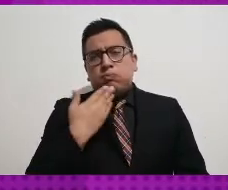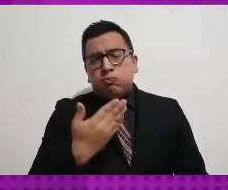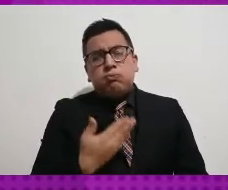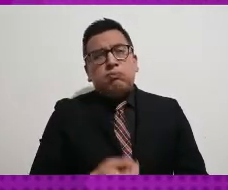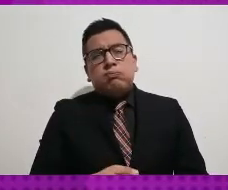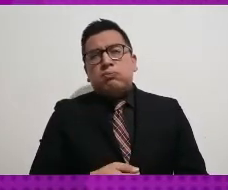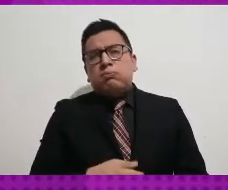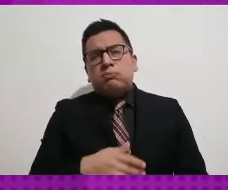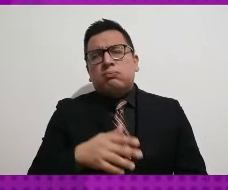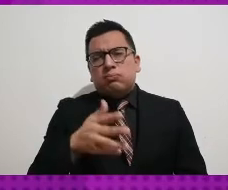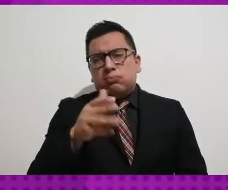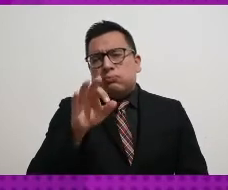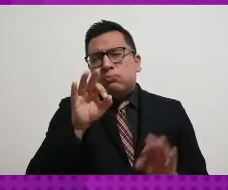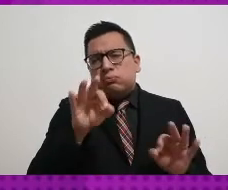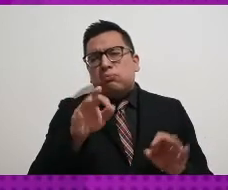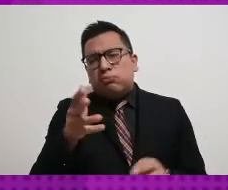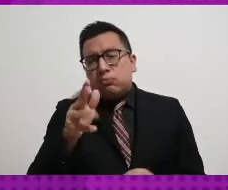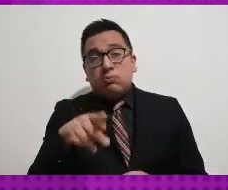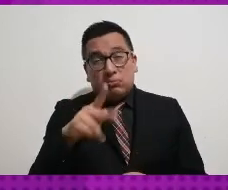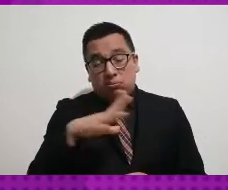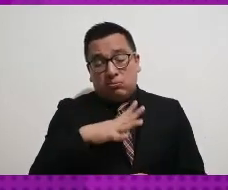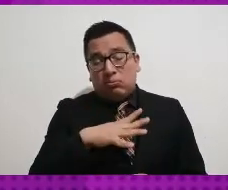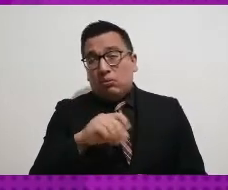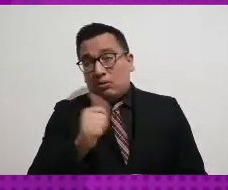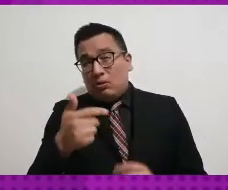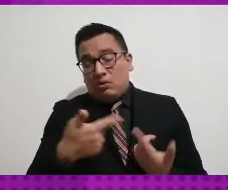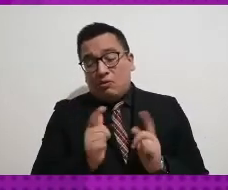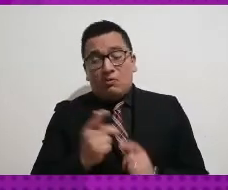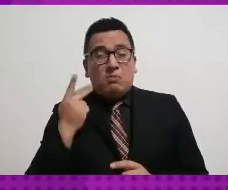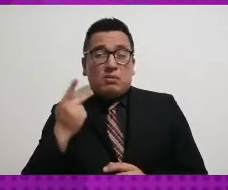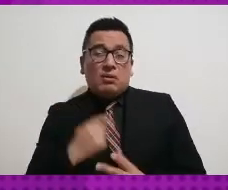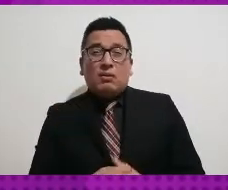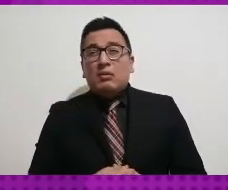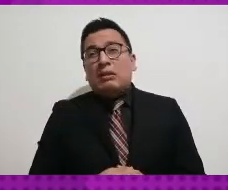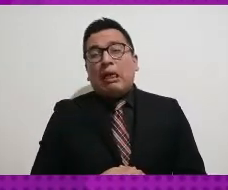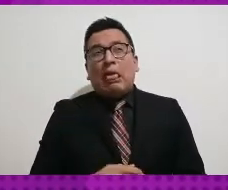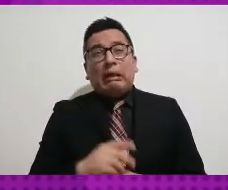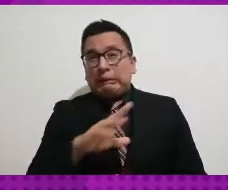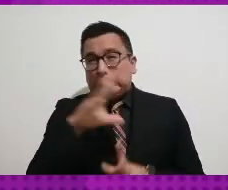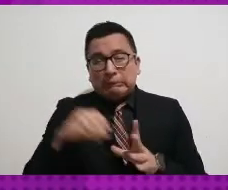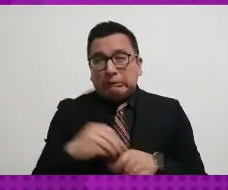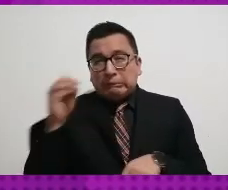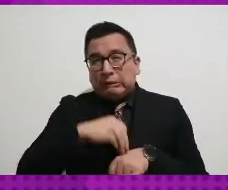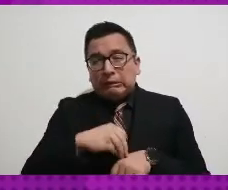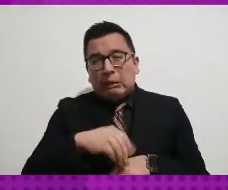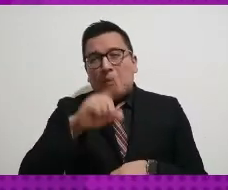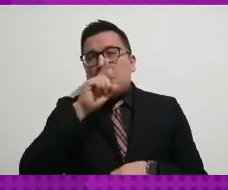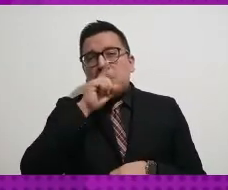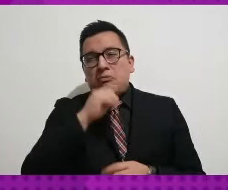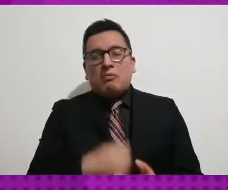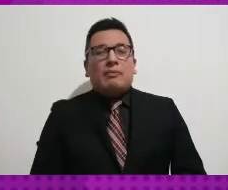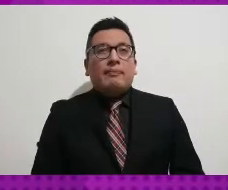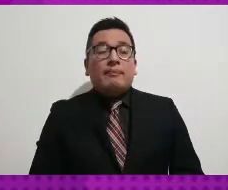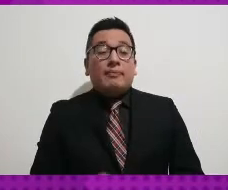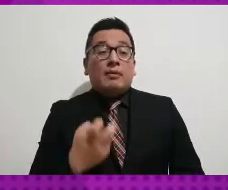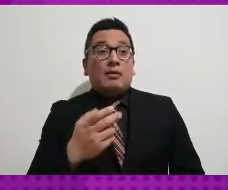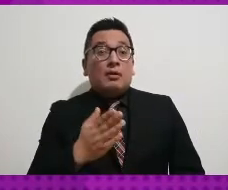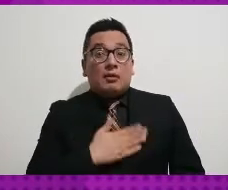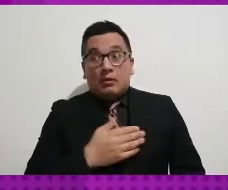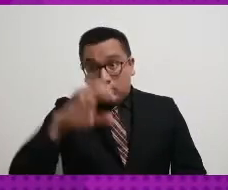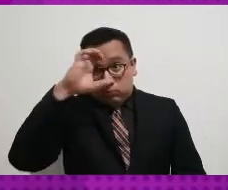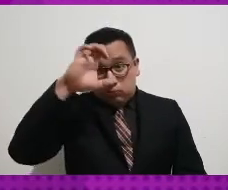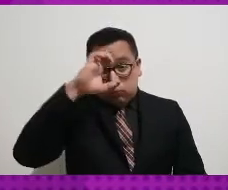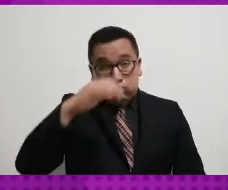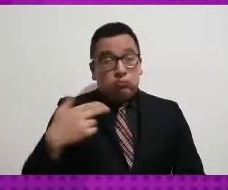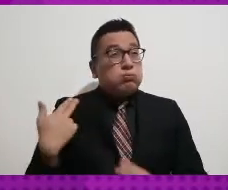porcentajes satisfactorios. Desafortunadamente también habrá partidos políticos que no cumplen. La experiencia que nosotros nos ha llevado a lo